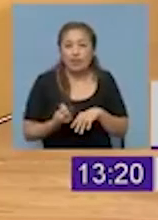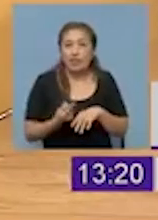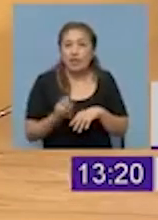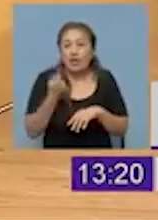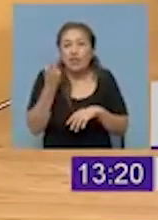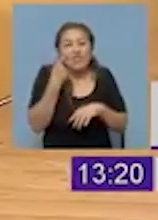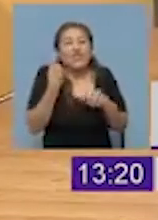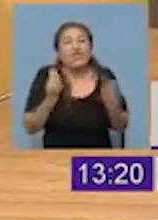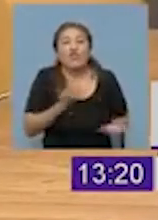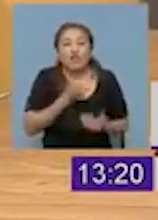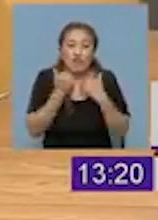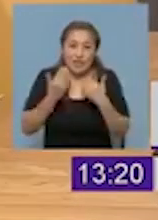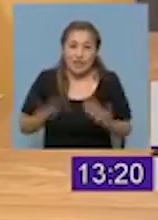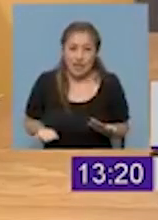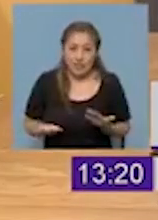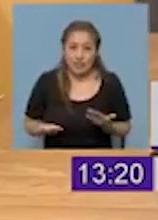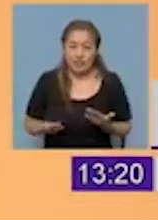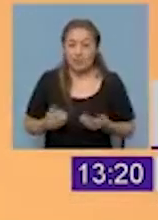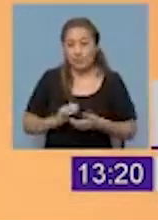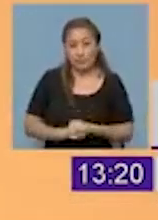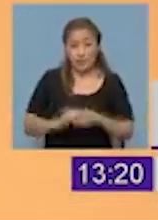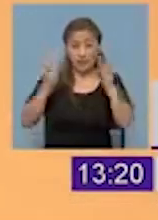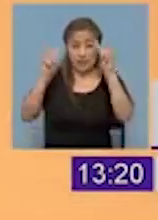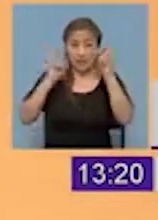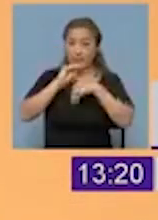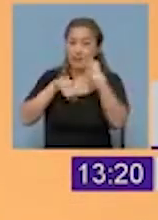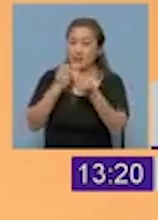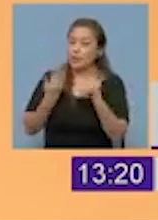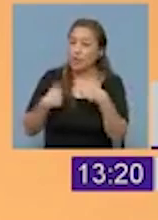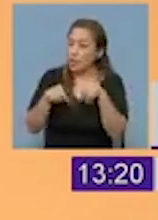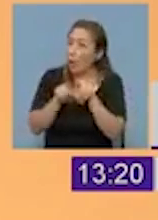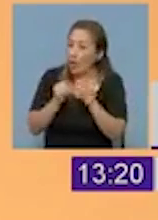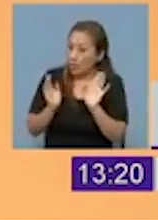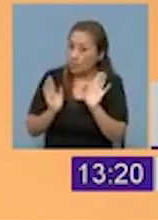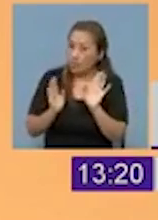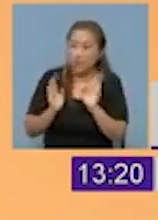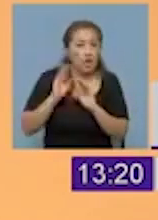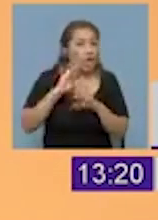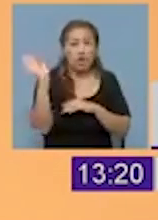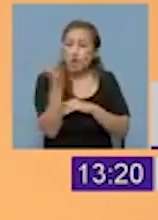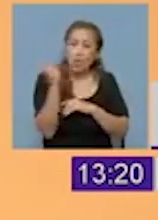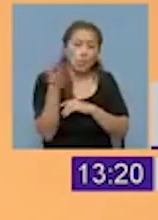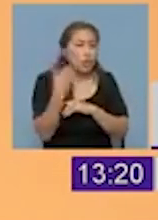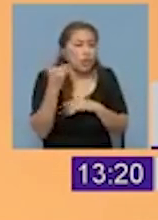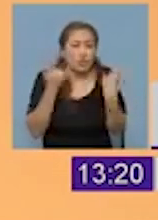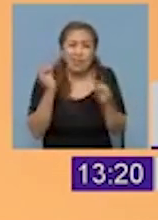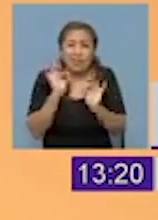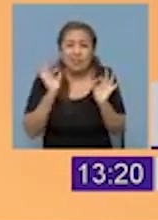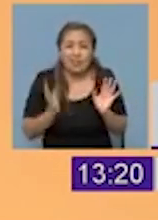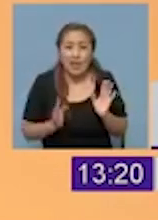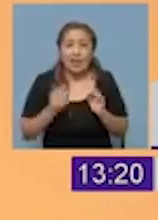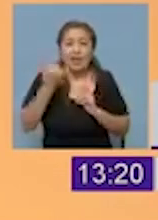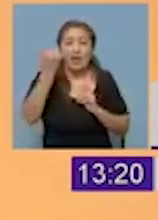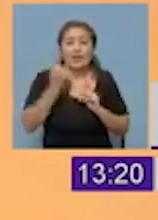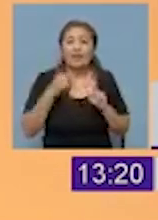están viviendo esas familias si digamos a ver el tema de la familia igual se las ubicó todo todo porque digamos a parte digamos quedaron